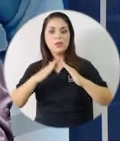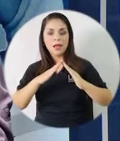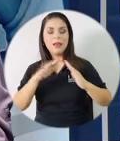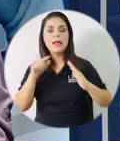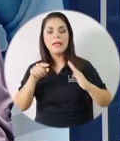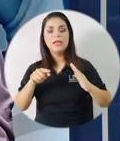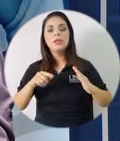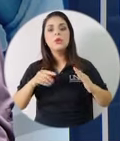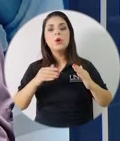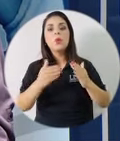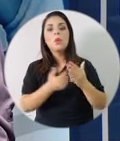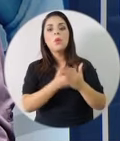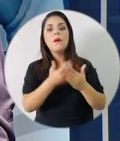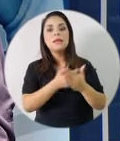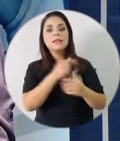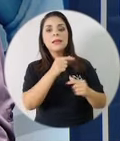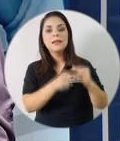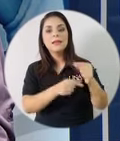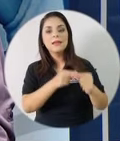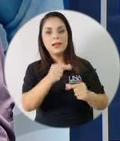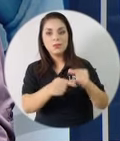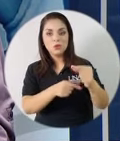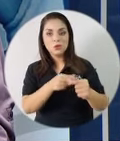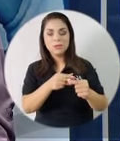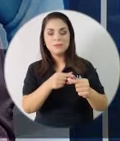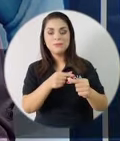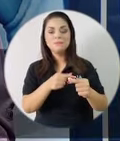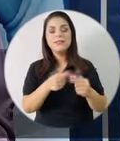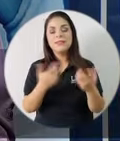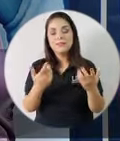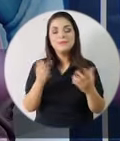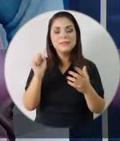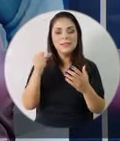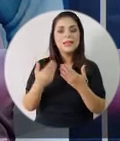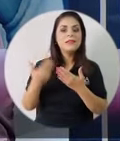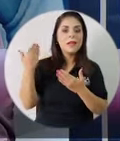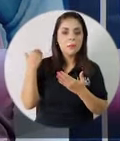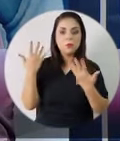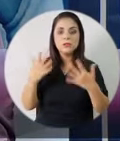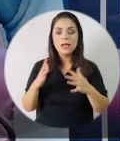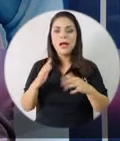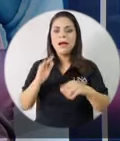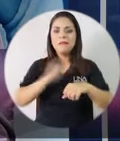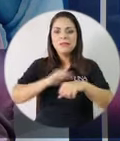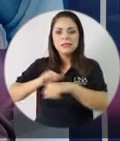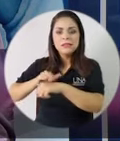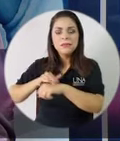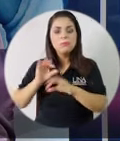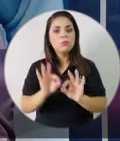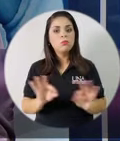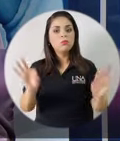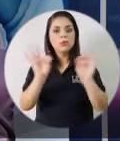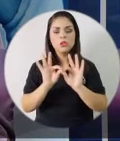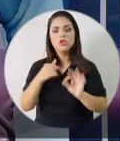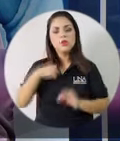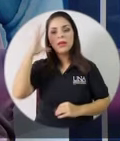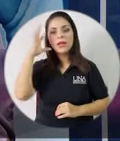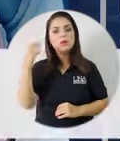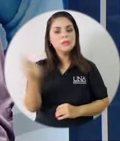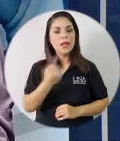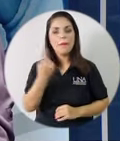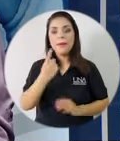bien señala, hace mucho tiempo que hay alertas importantísimas y creo que siempre las ha habido. El